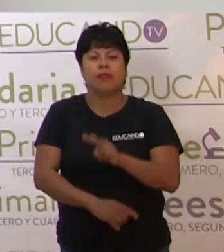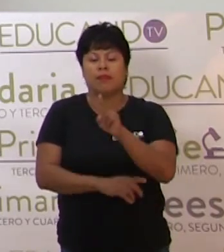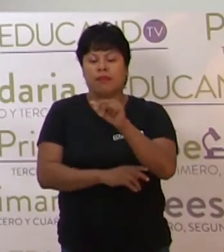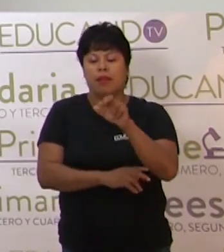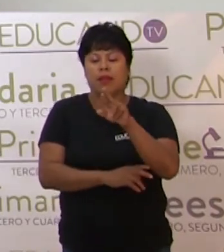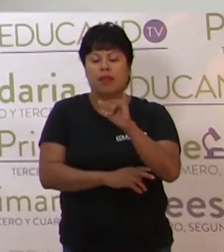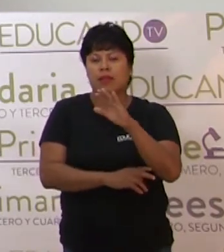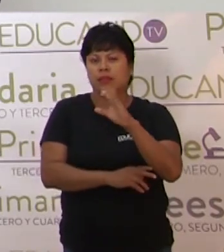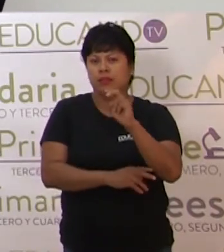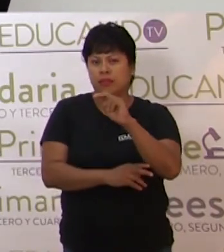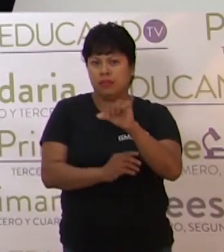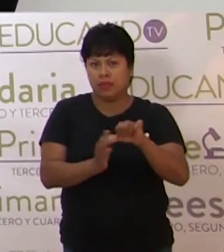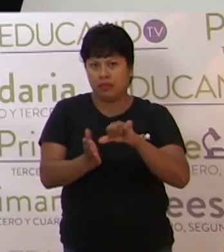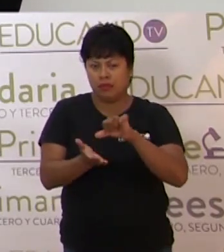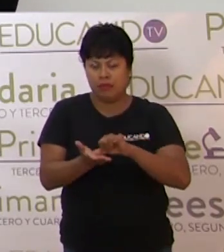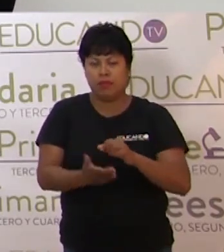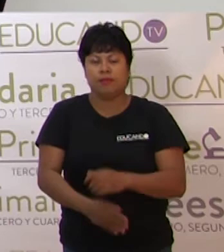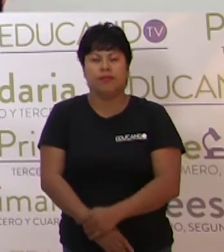varicent